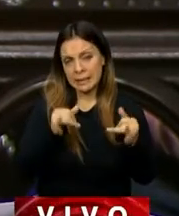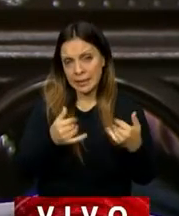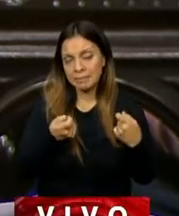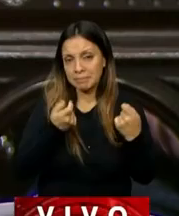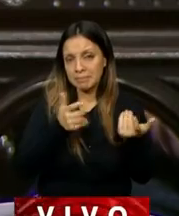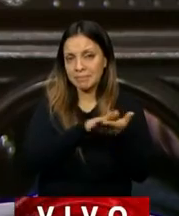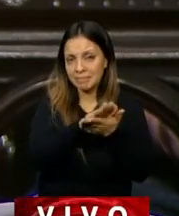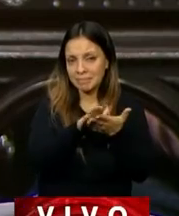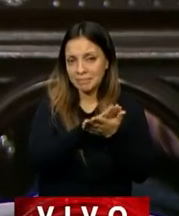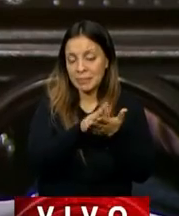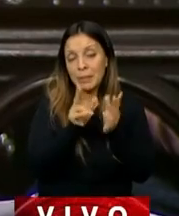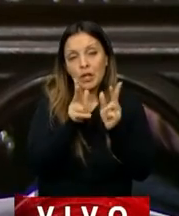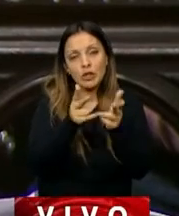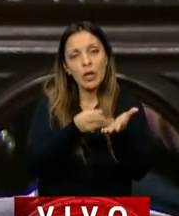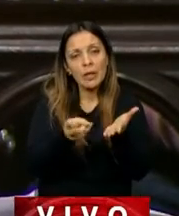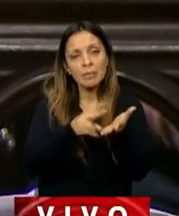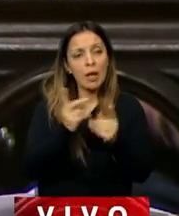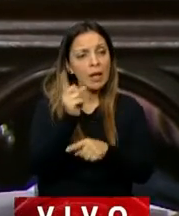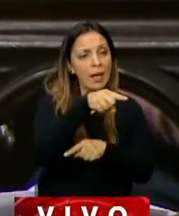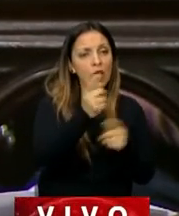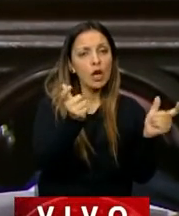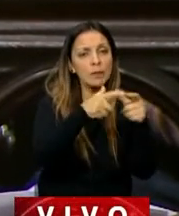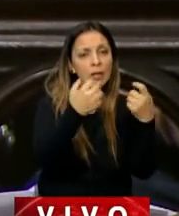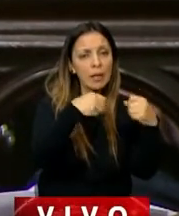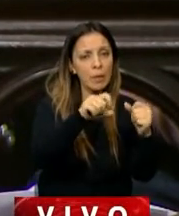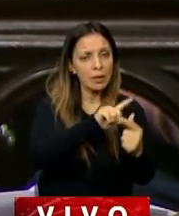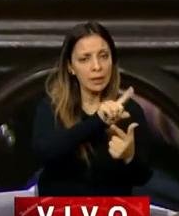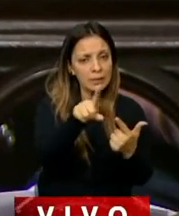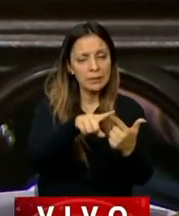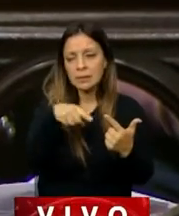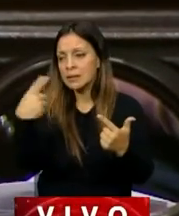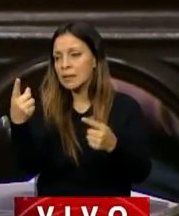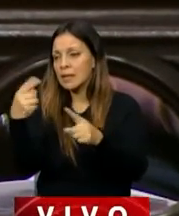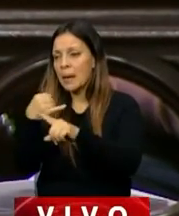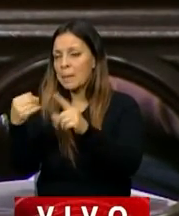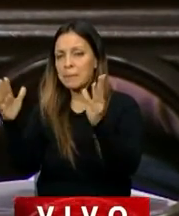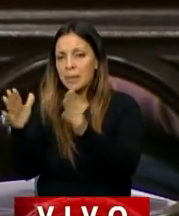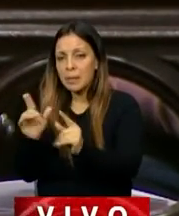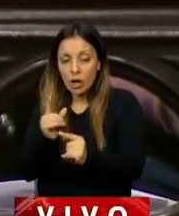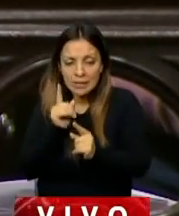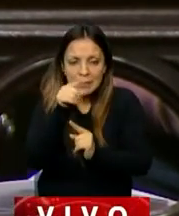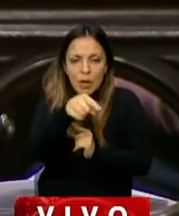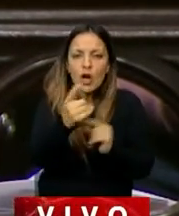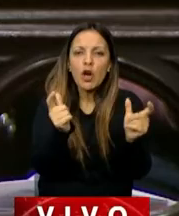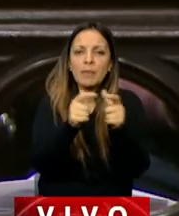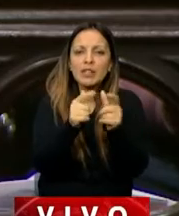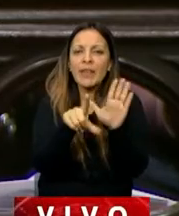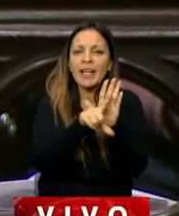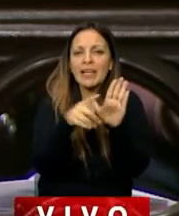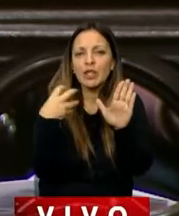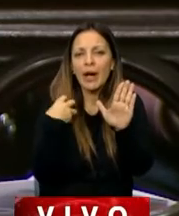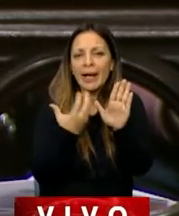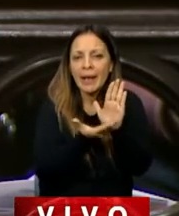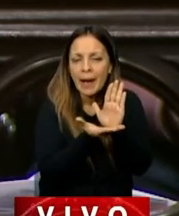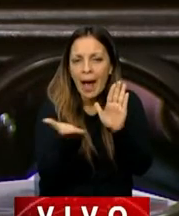finalmente, repito, no se envió a la Comisión de Deportes, no se envió a la Comisión de Pymes, no, se envió a la Comisión de Legislación General, que